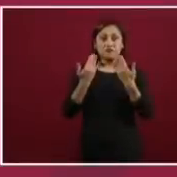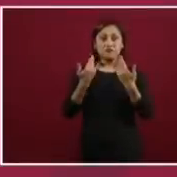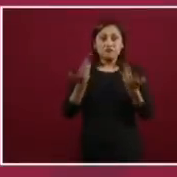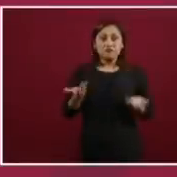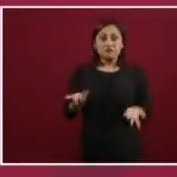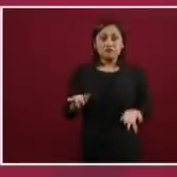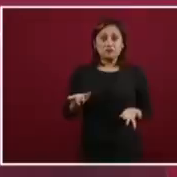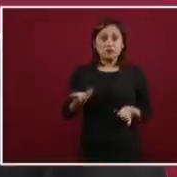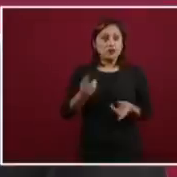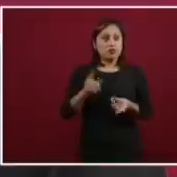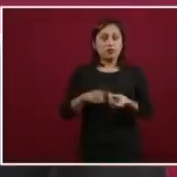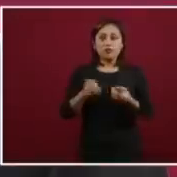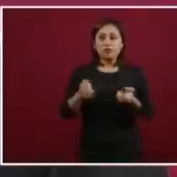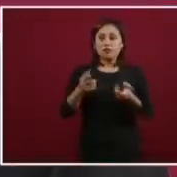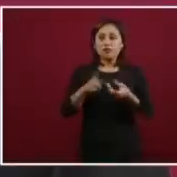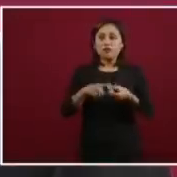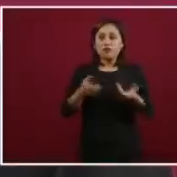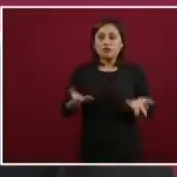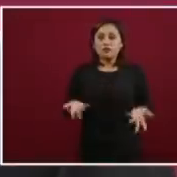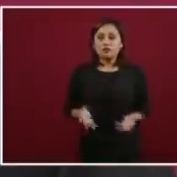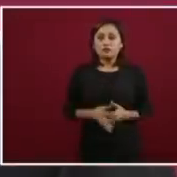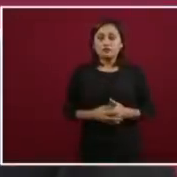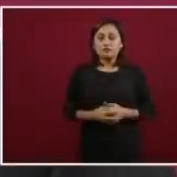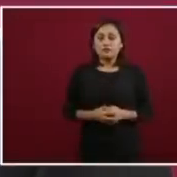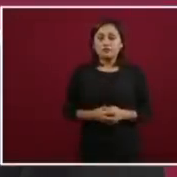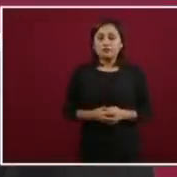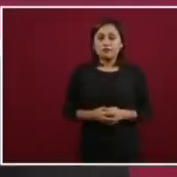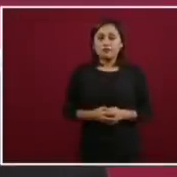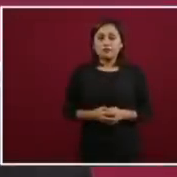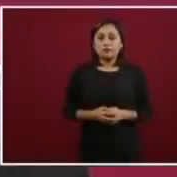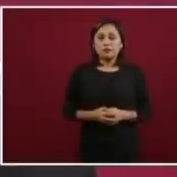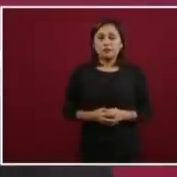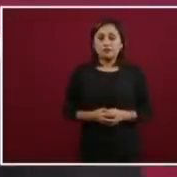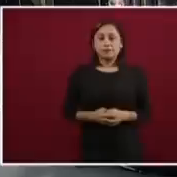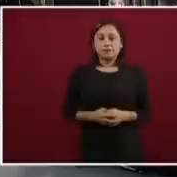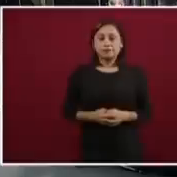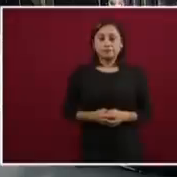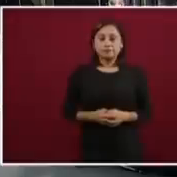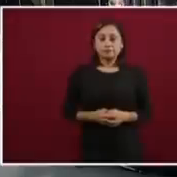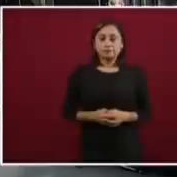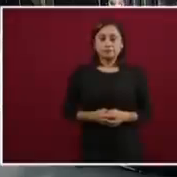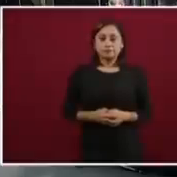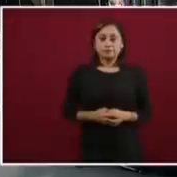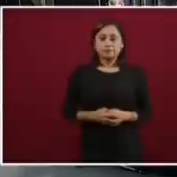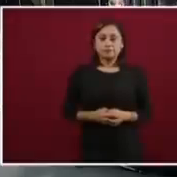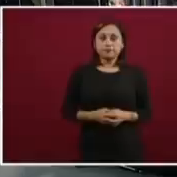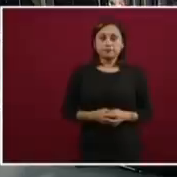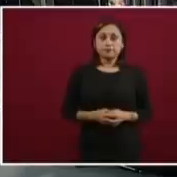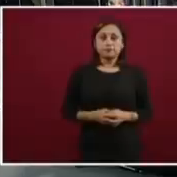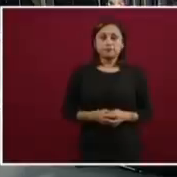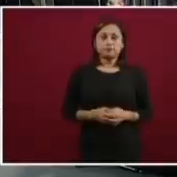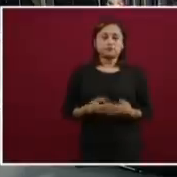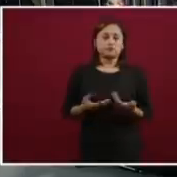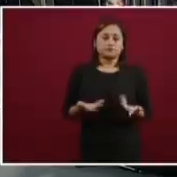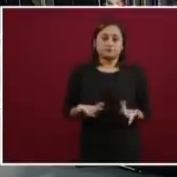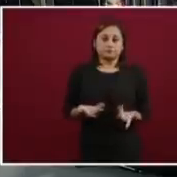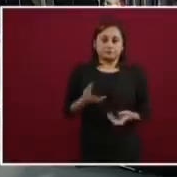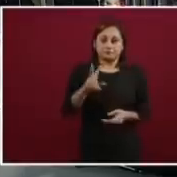luego vamos a ver ni modo que una televisora